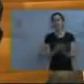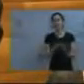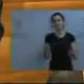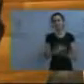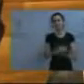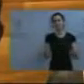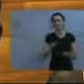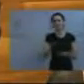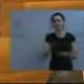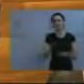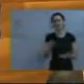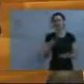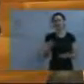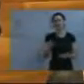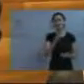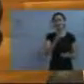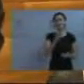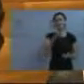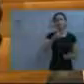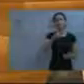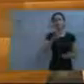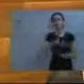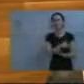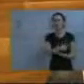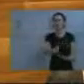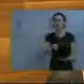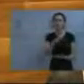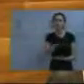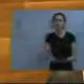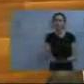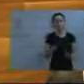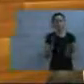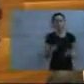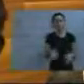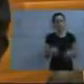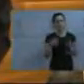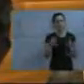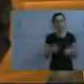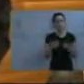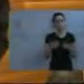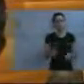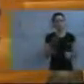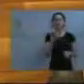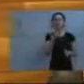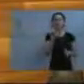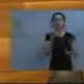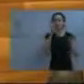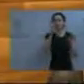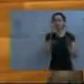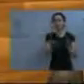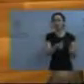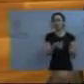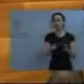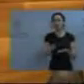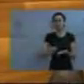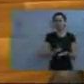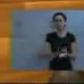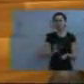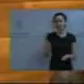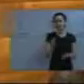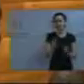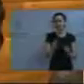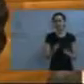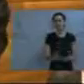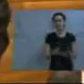IVA, 20,5 más o menos millones de euros, algo menos. Si vamos al valor estimado del contrato, es decir, incluyendo las